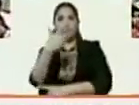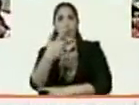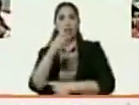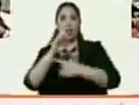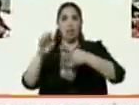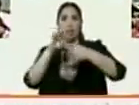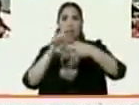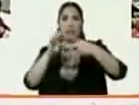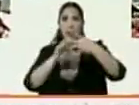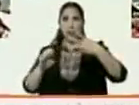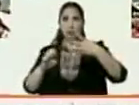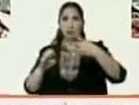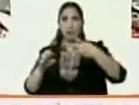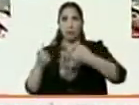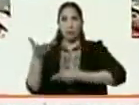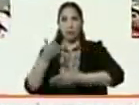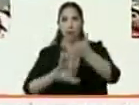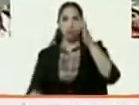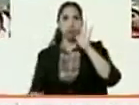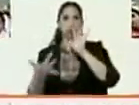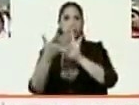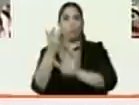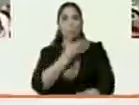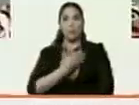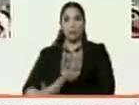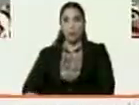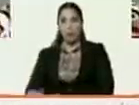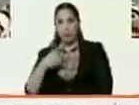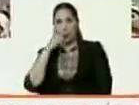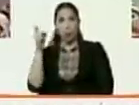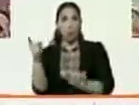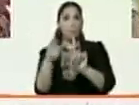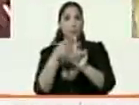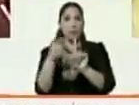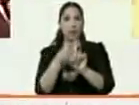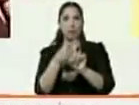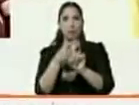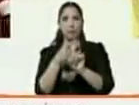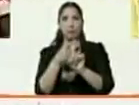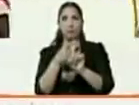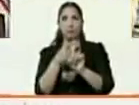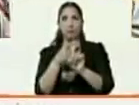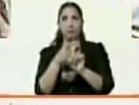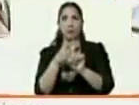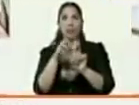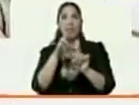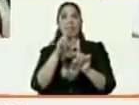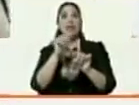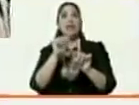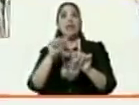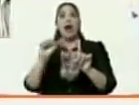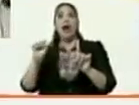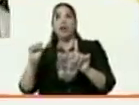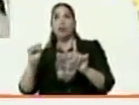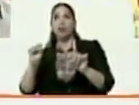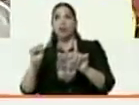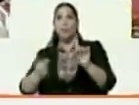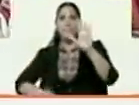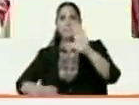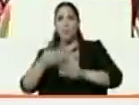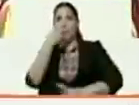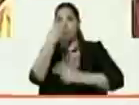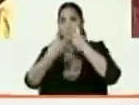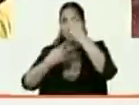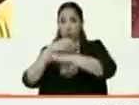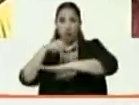en coordinación con usted, el presidente Nicolás Maduro. La primera, los RAS. Nos fuimos municipio por